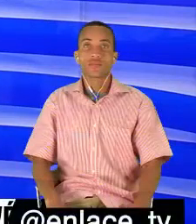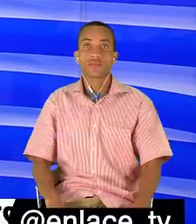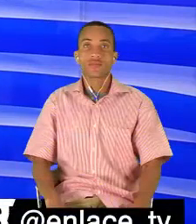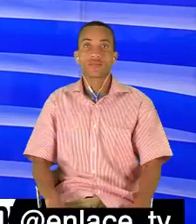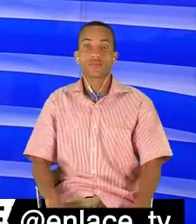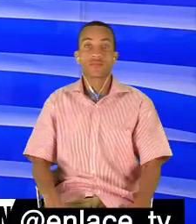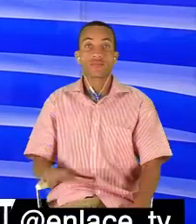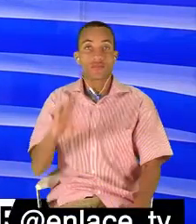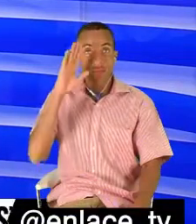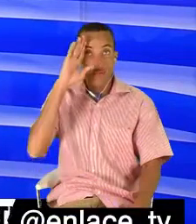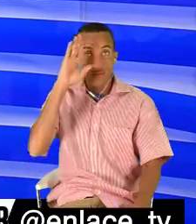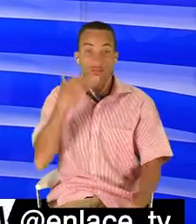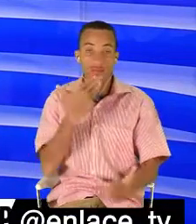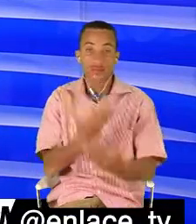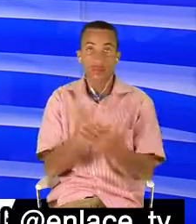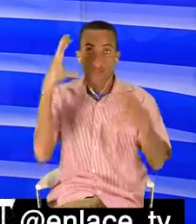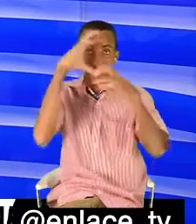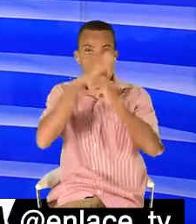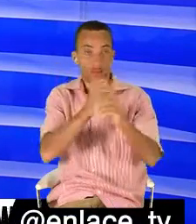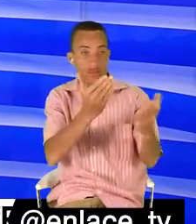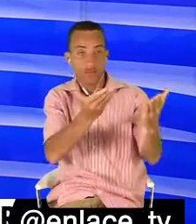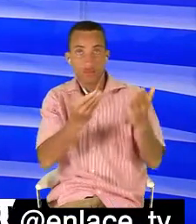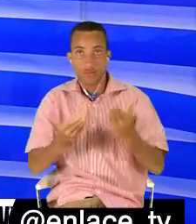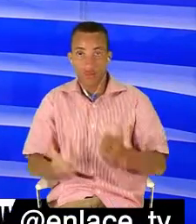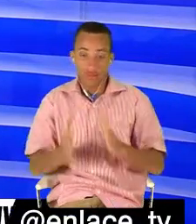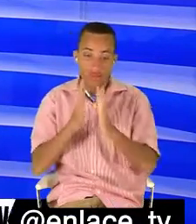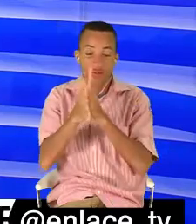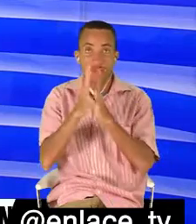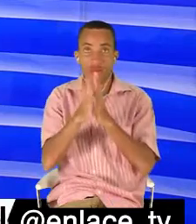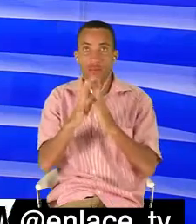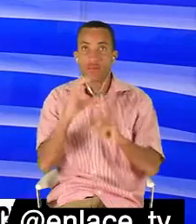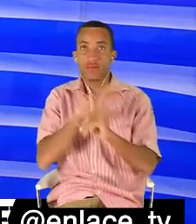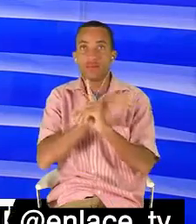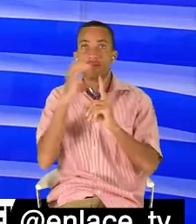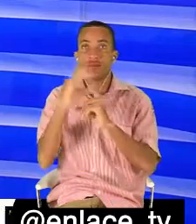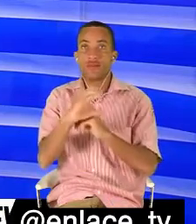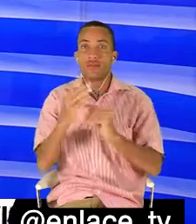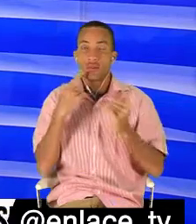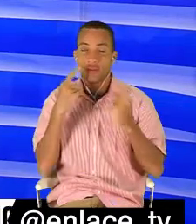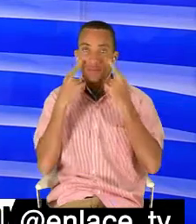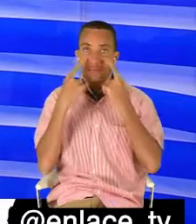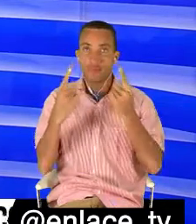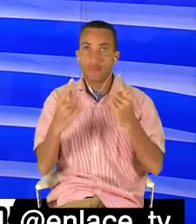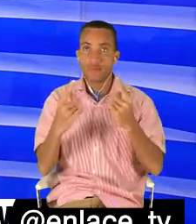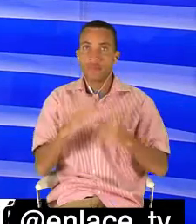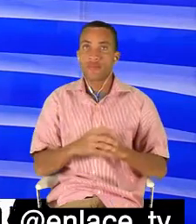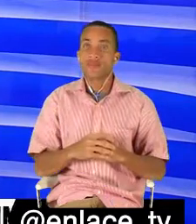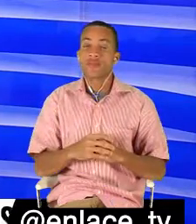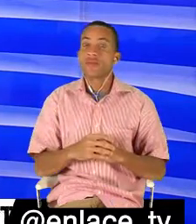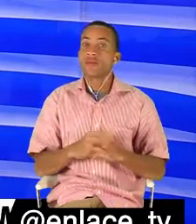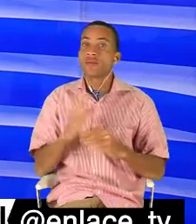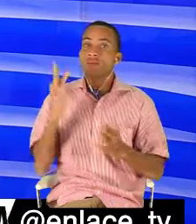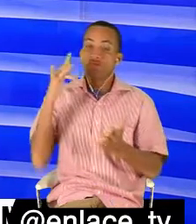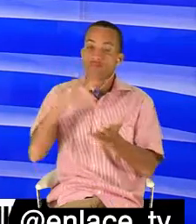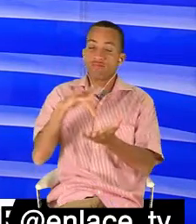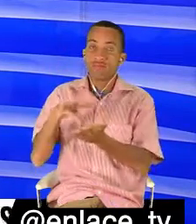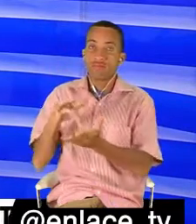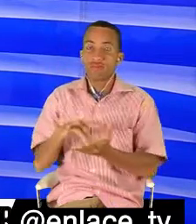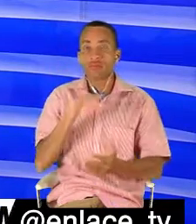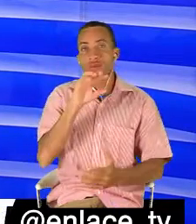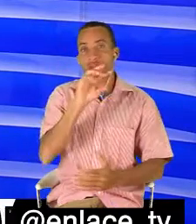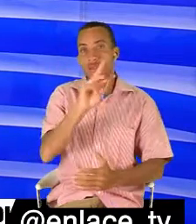Muy buenas noches, bienvenidos a la mejor información de cultura y entretenimiento en La Mira. Inicio contándoles que con la participación de 370